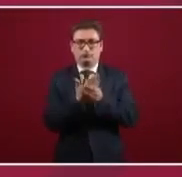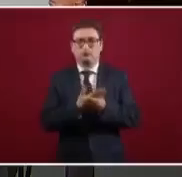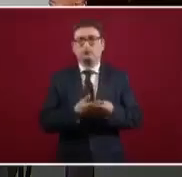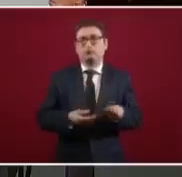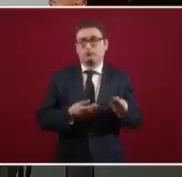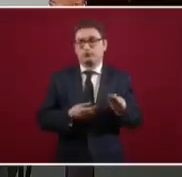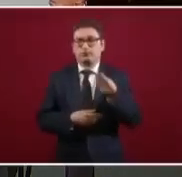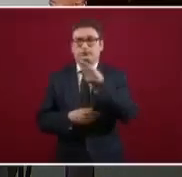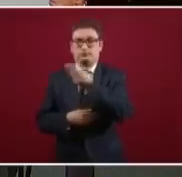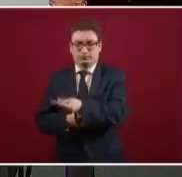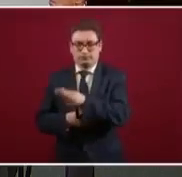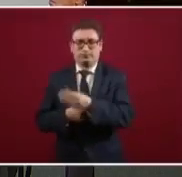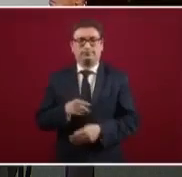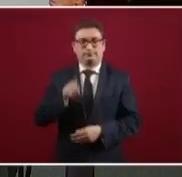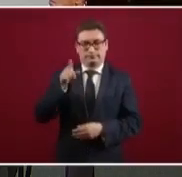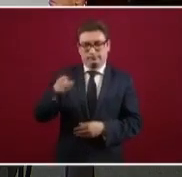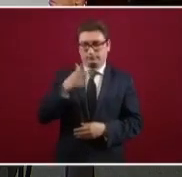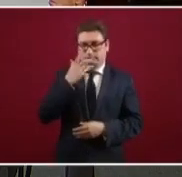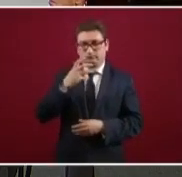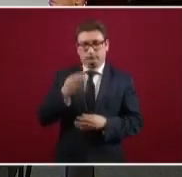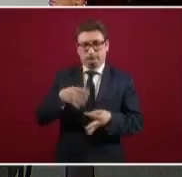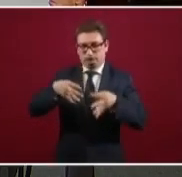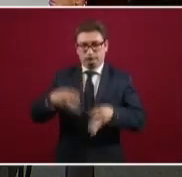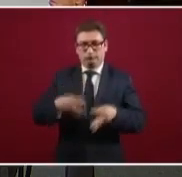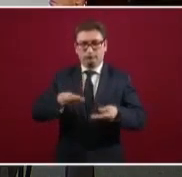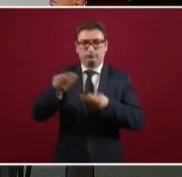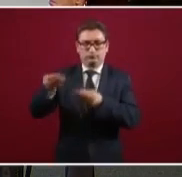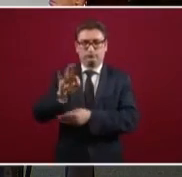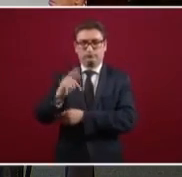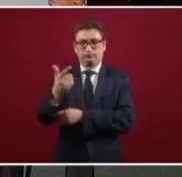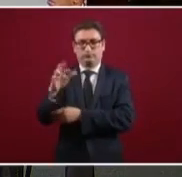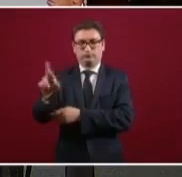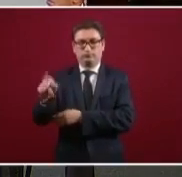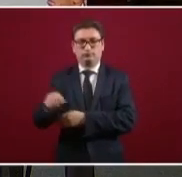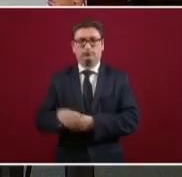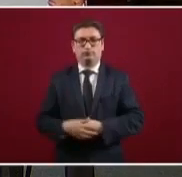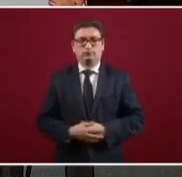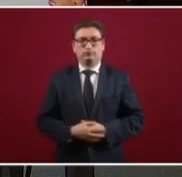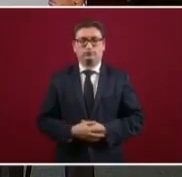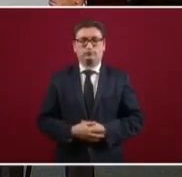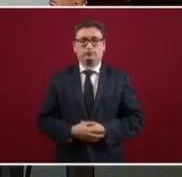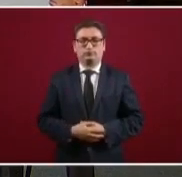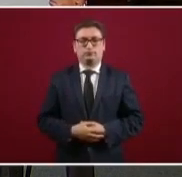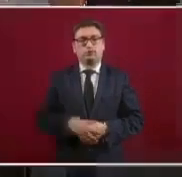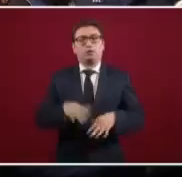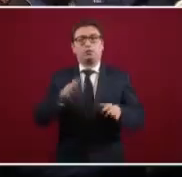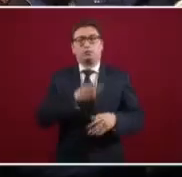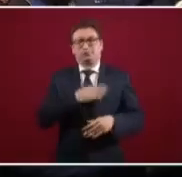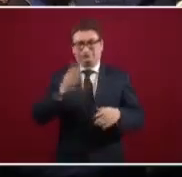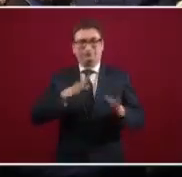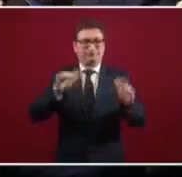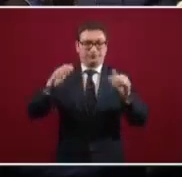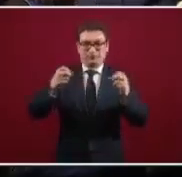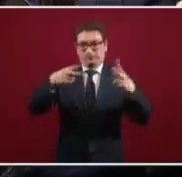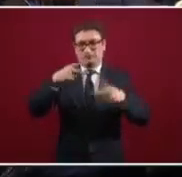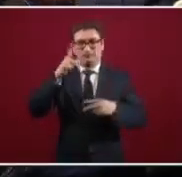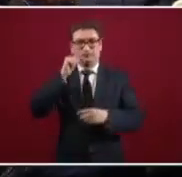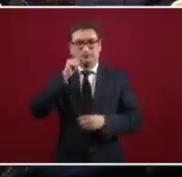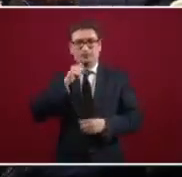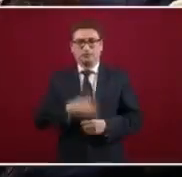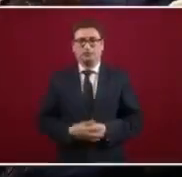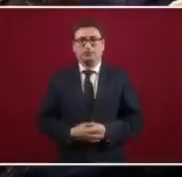que va a entregar formalmente a la fiscalía bueno nos vemos entonces mañana